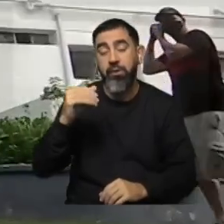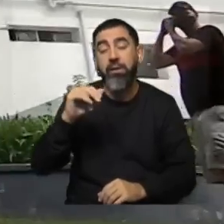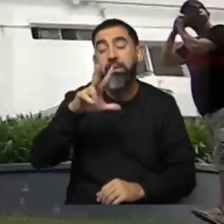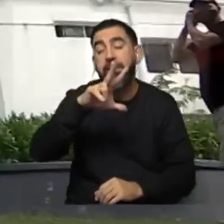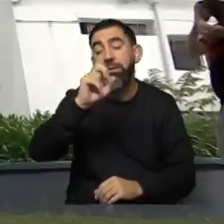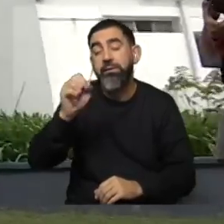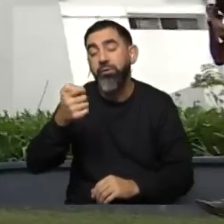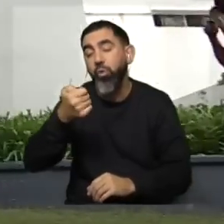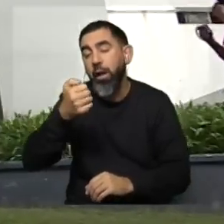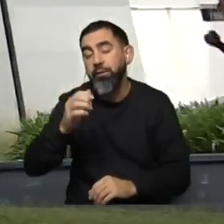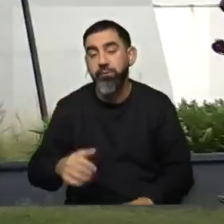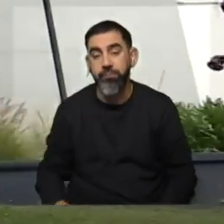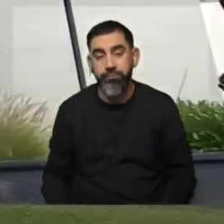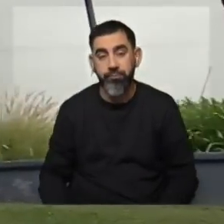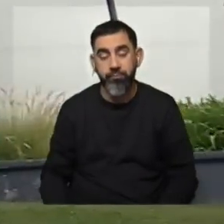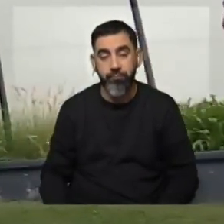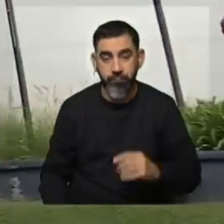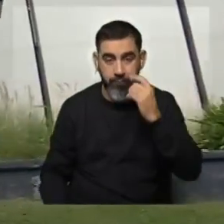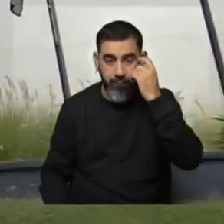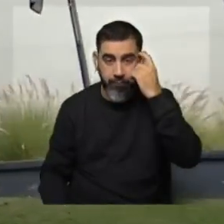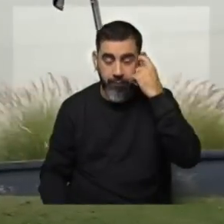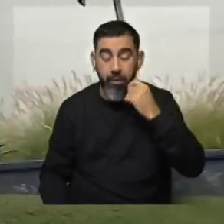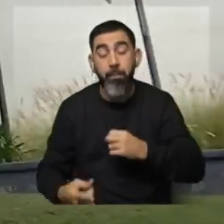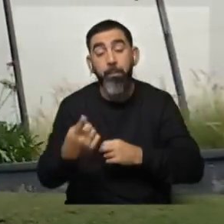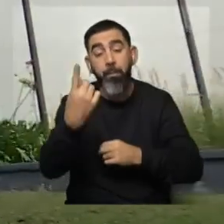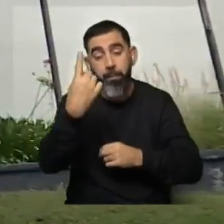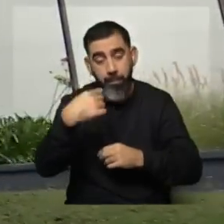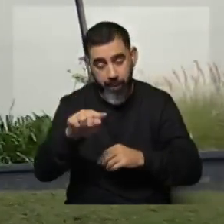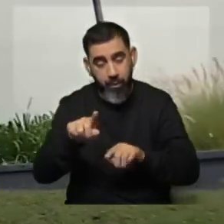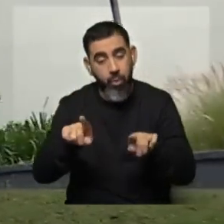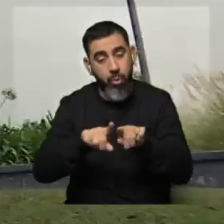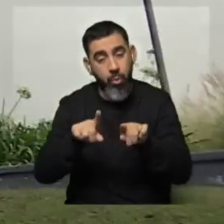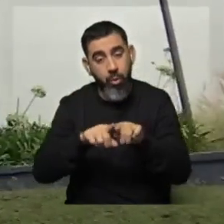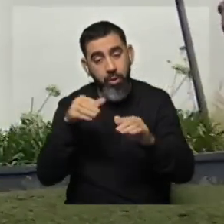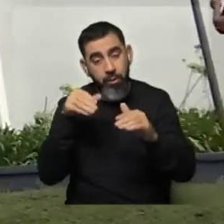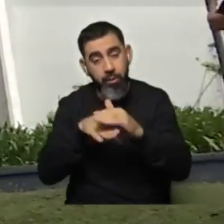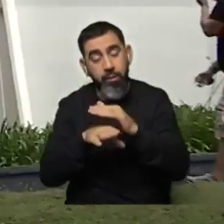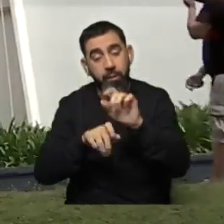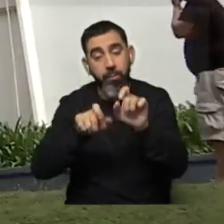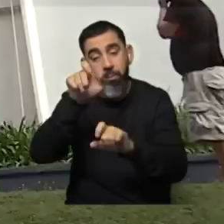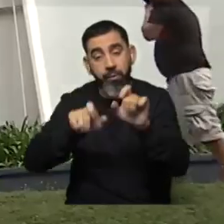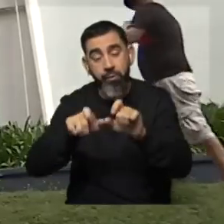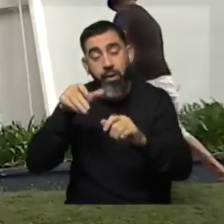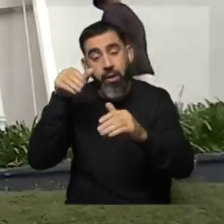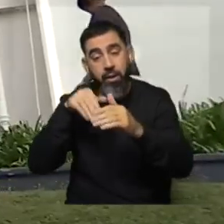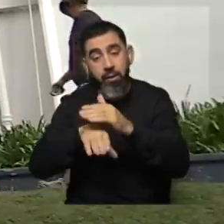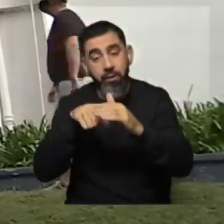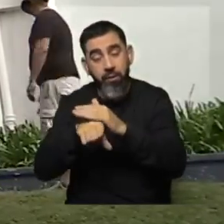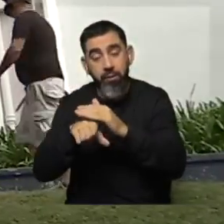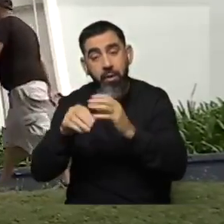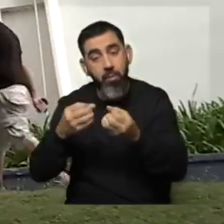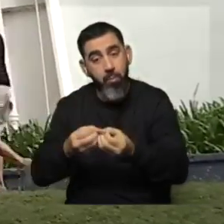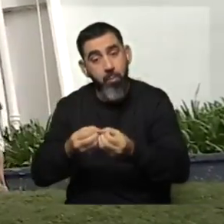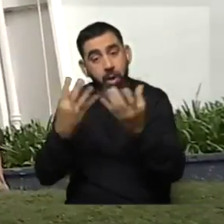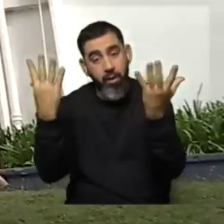trescientas verdad de igual manera el número de pacientes que está ingresando son pacientes que estamos viendo que está ingresando un número de pacientes más